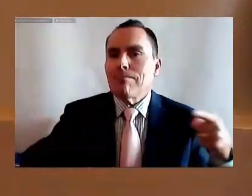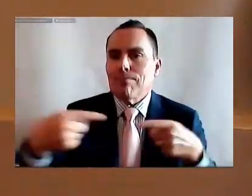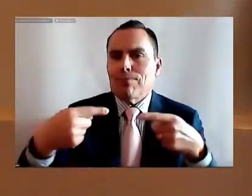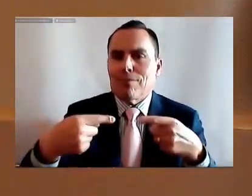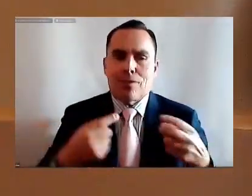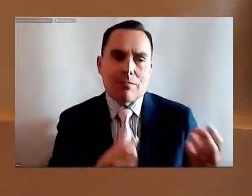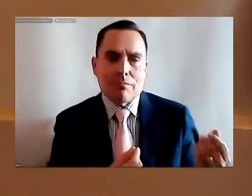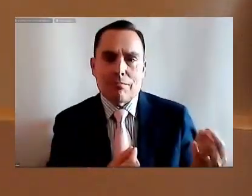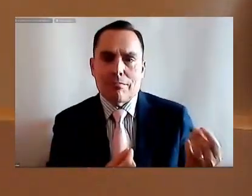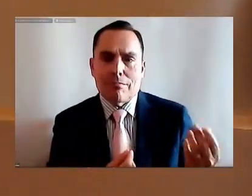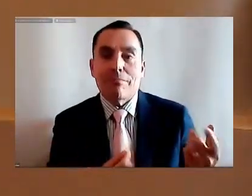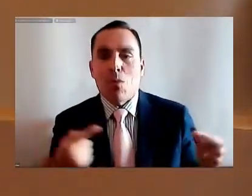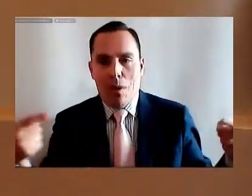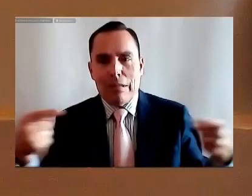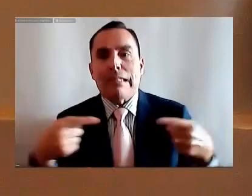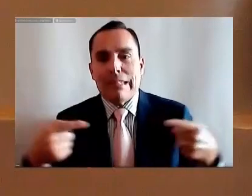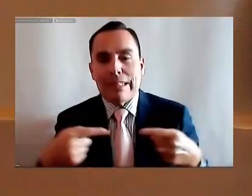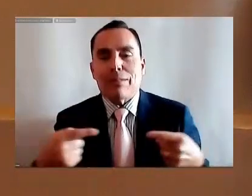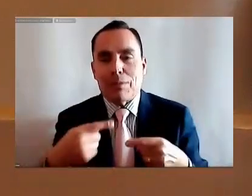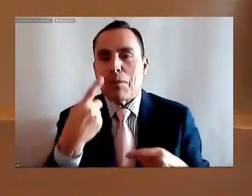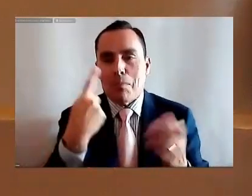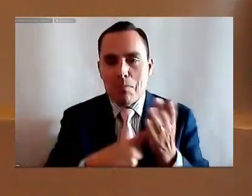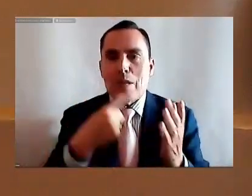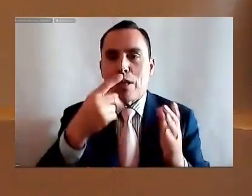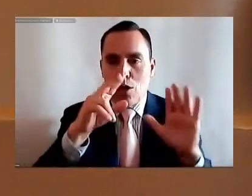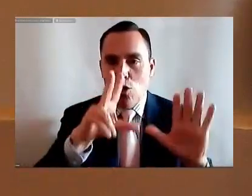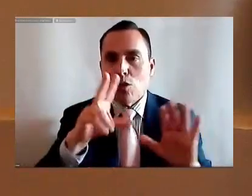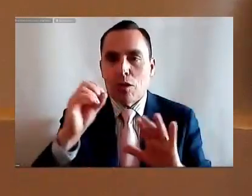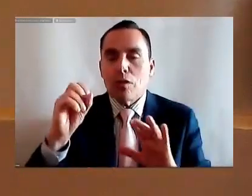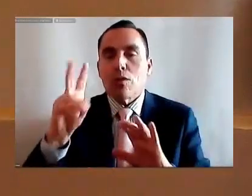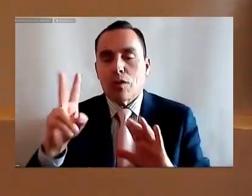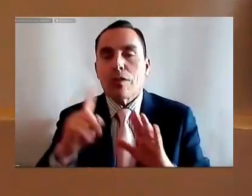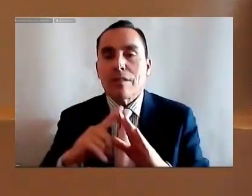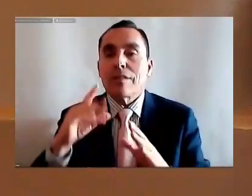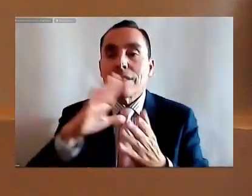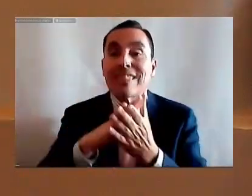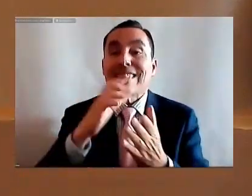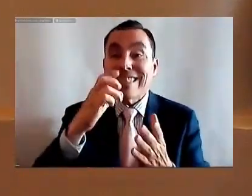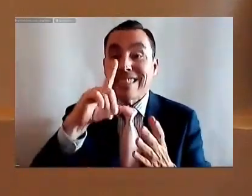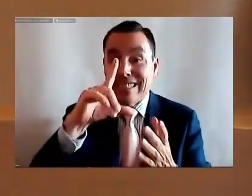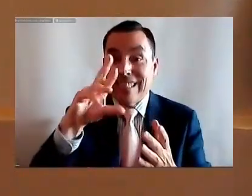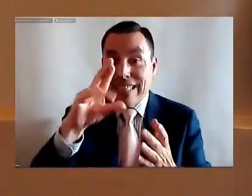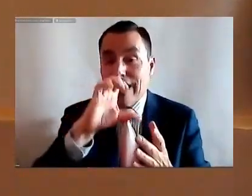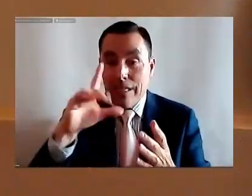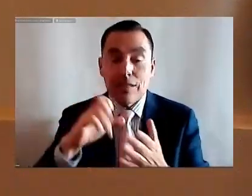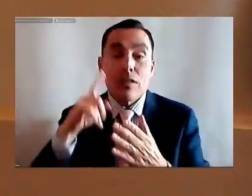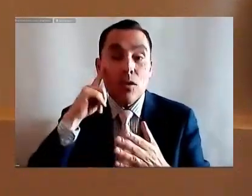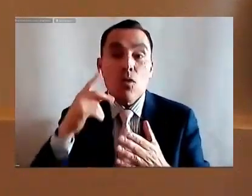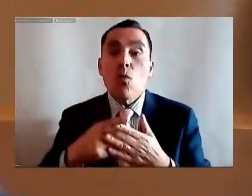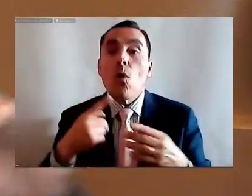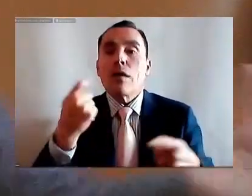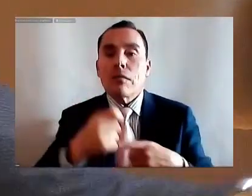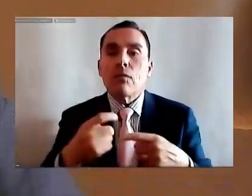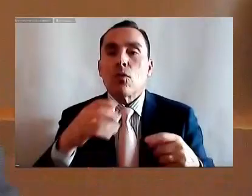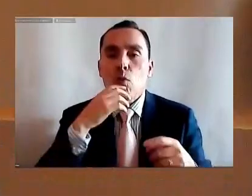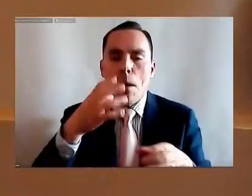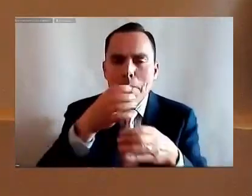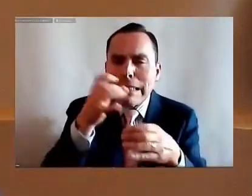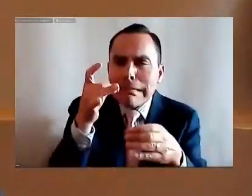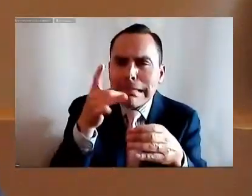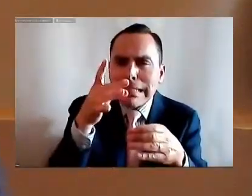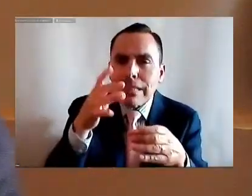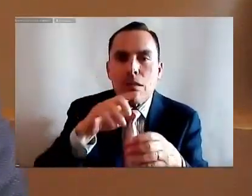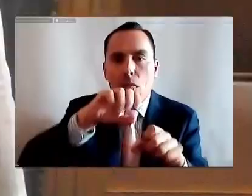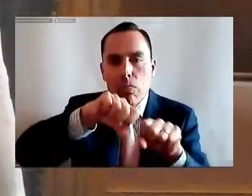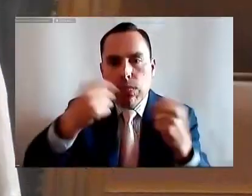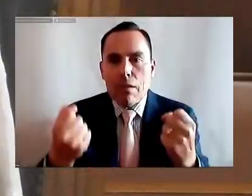desde 1802, por eso Charles Dickens dice que los empresarios son de porcelana, siempre están a punto de quebrar frente a nueva ley laboral, perdón. Ya. Y